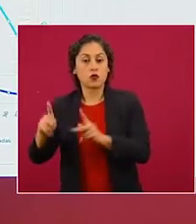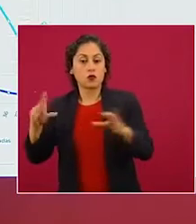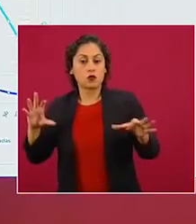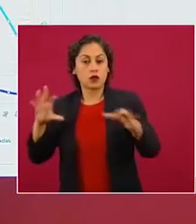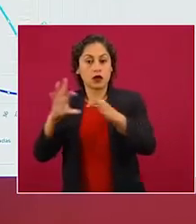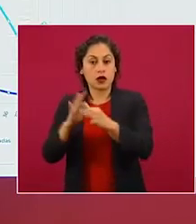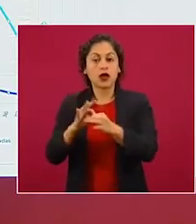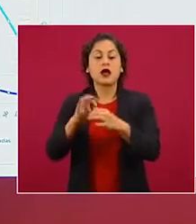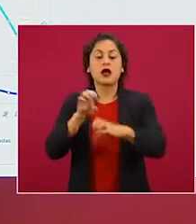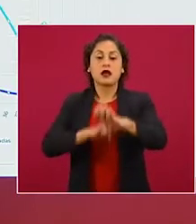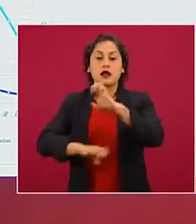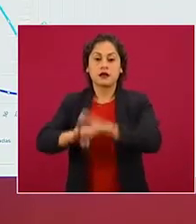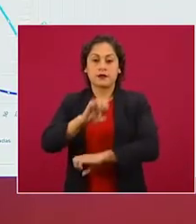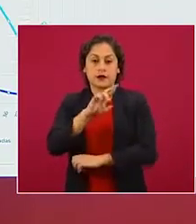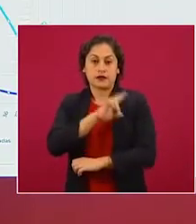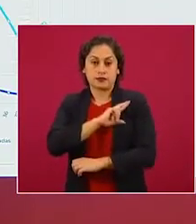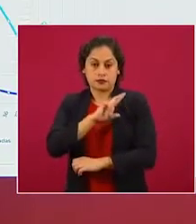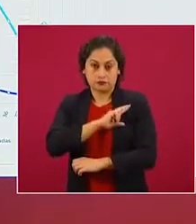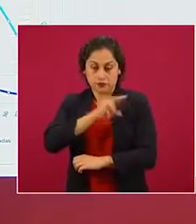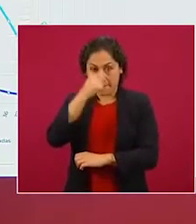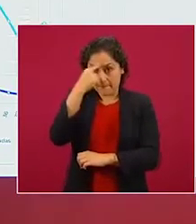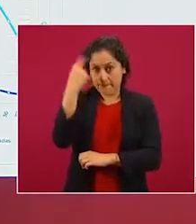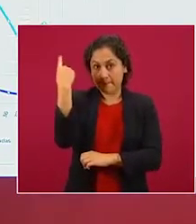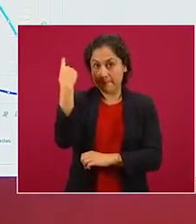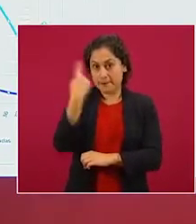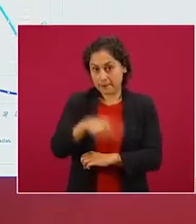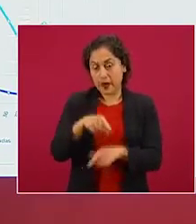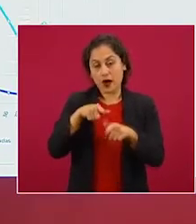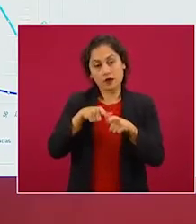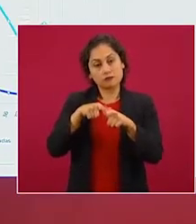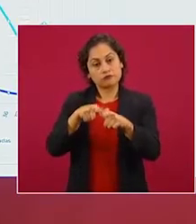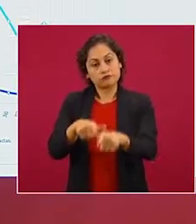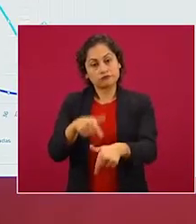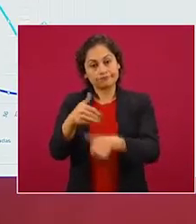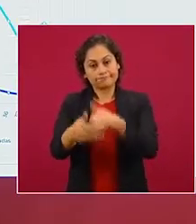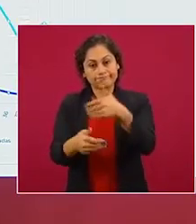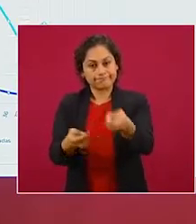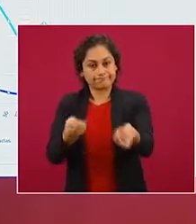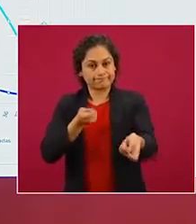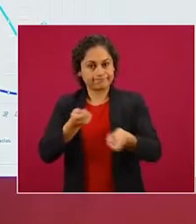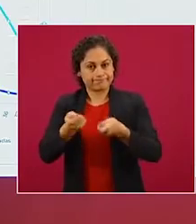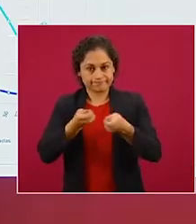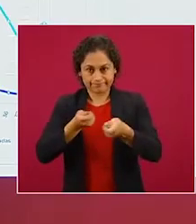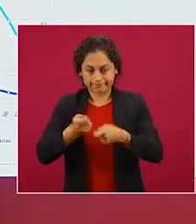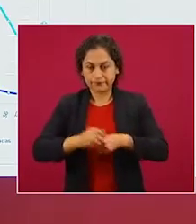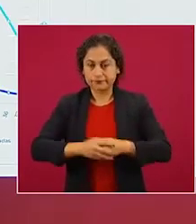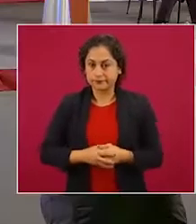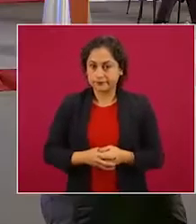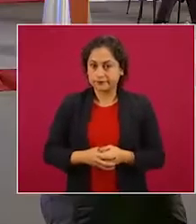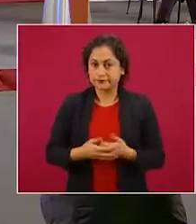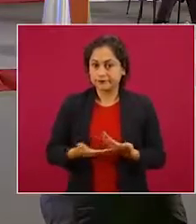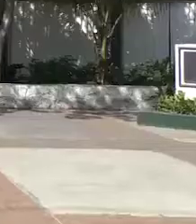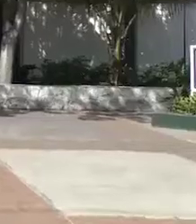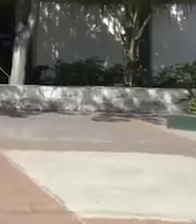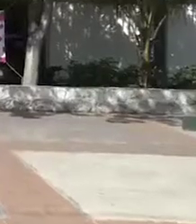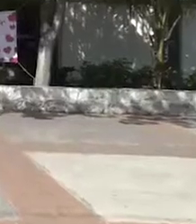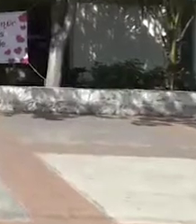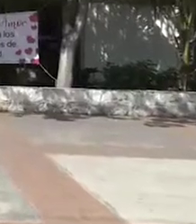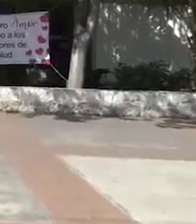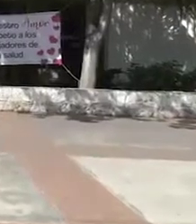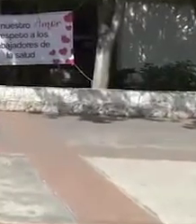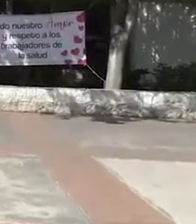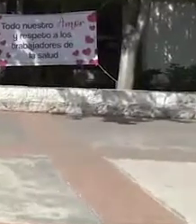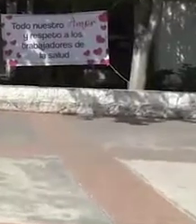durante la exposición del comportamiento de la pandemia de las 32 entidades federativas en la conferencia matutina indicó que quintana roo ha logrado un buen